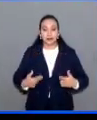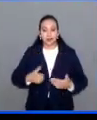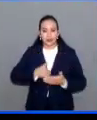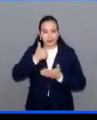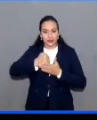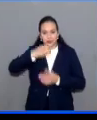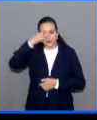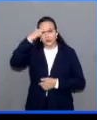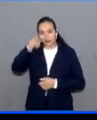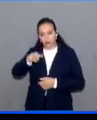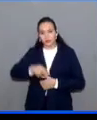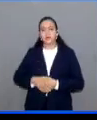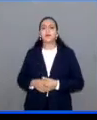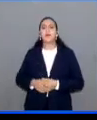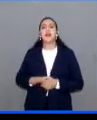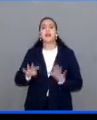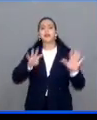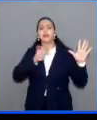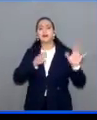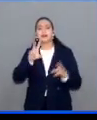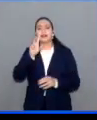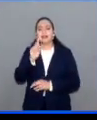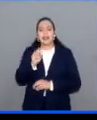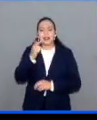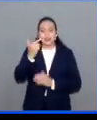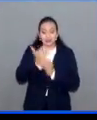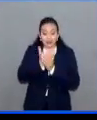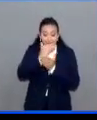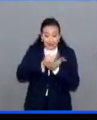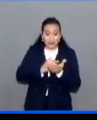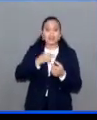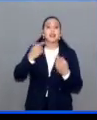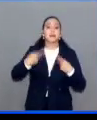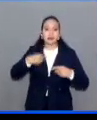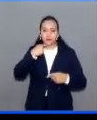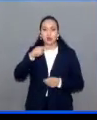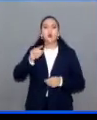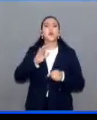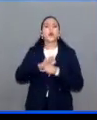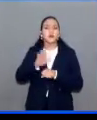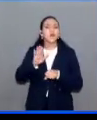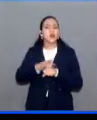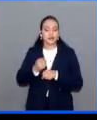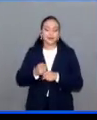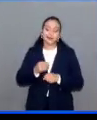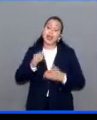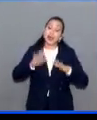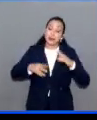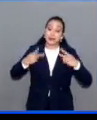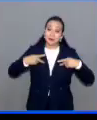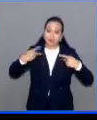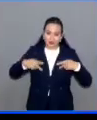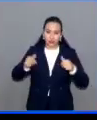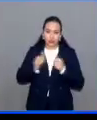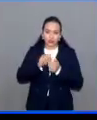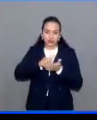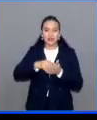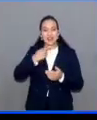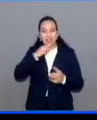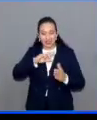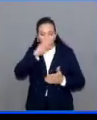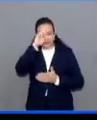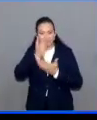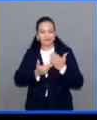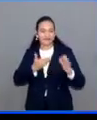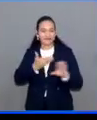atiende 937 expedientes de queja por posibles violaciones a derechos de personas con discapacidad por parte